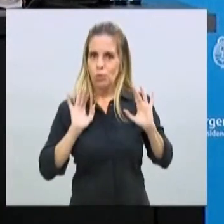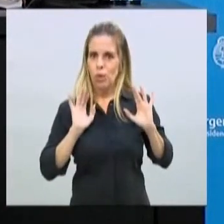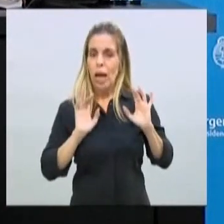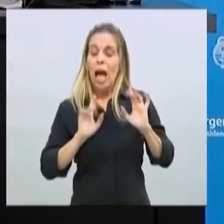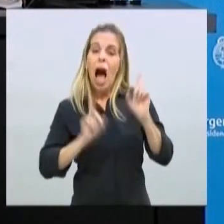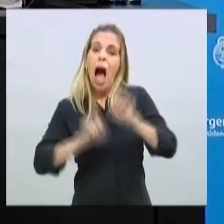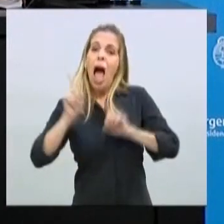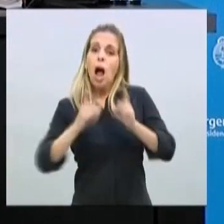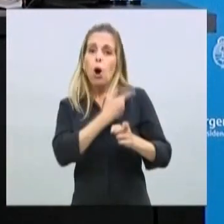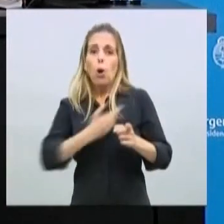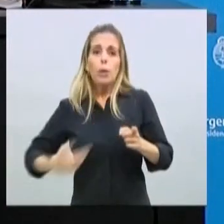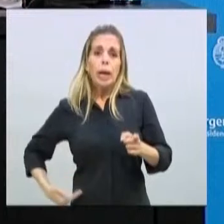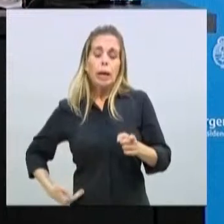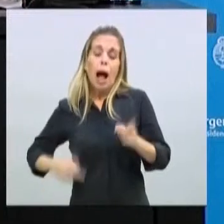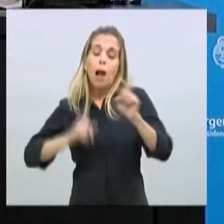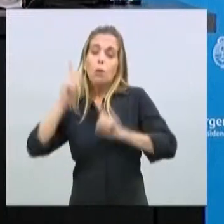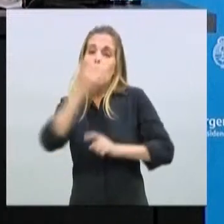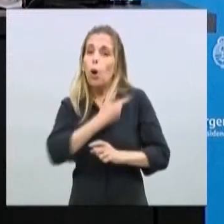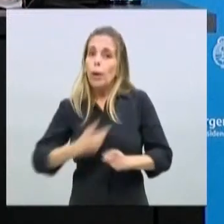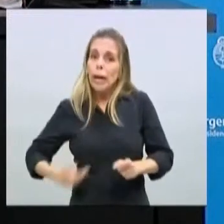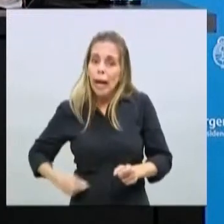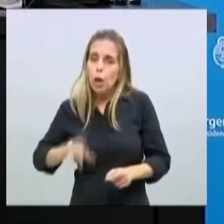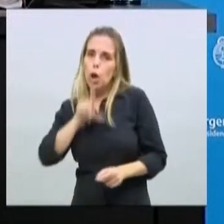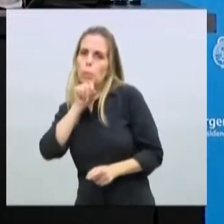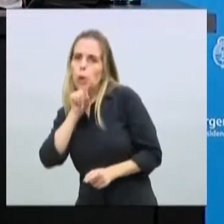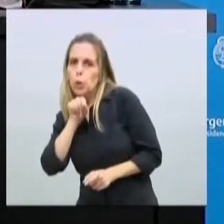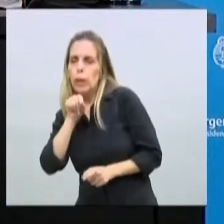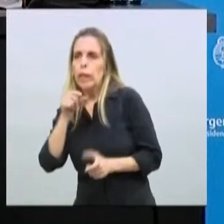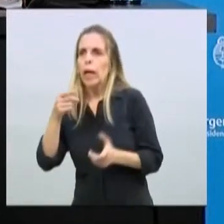hacen descarados y convocan